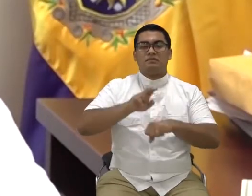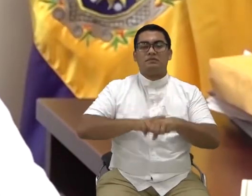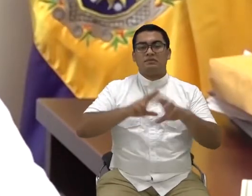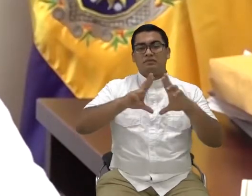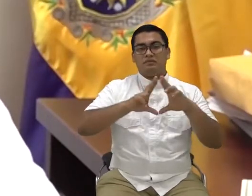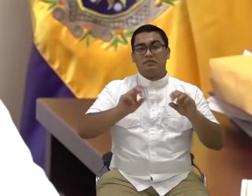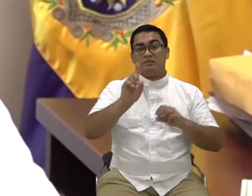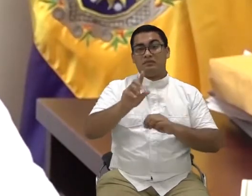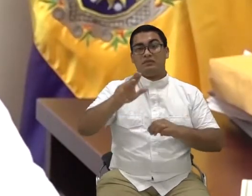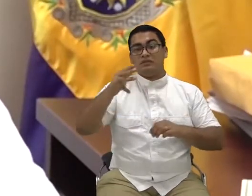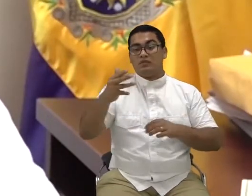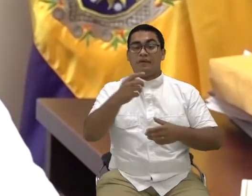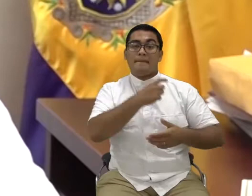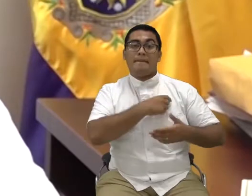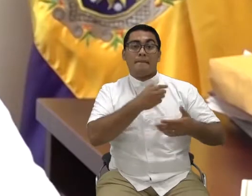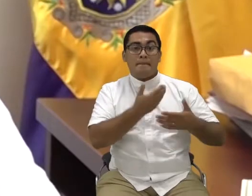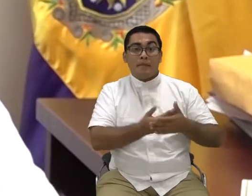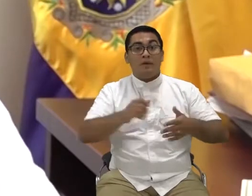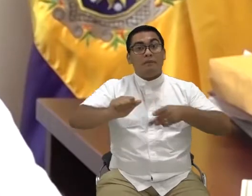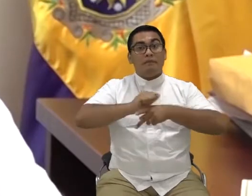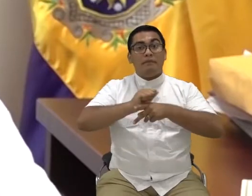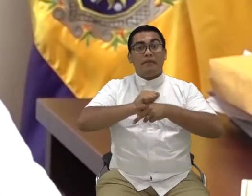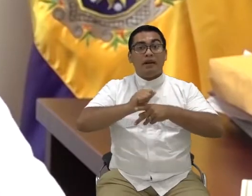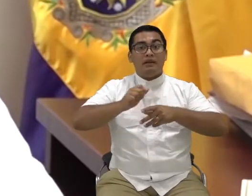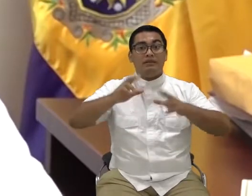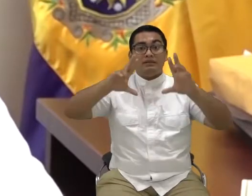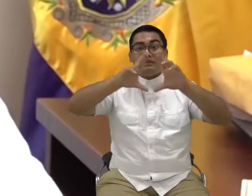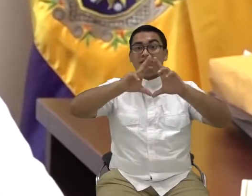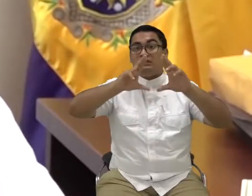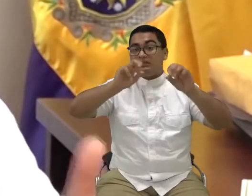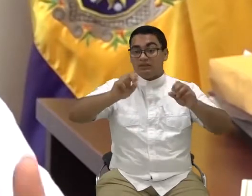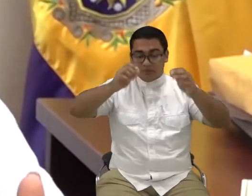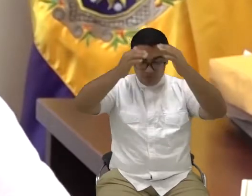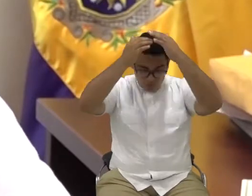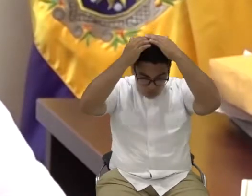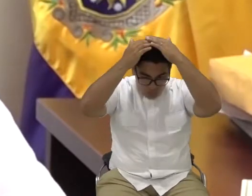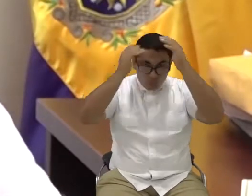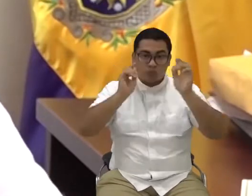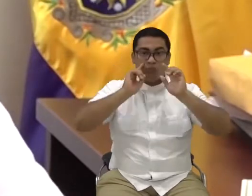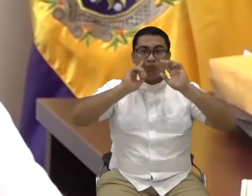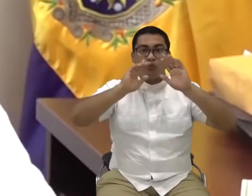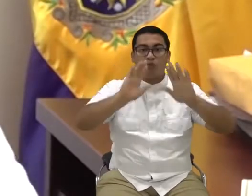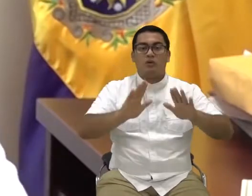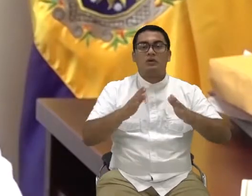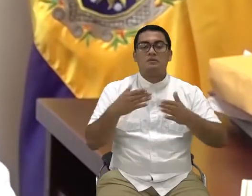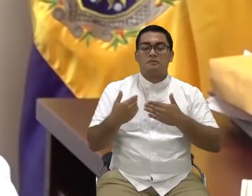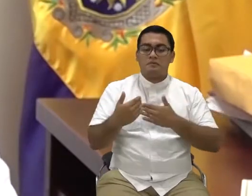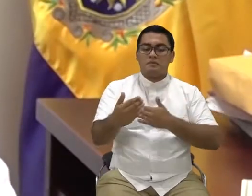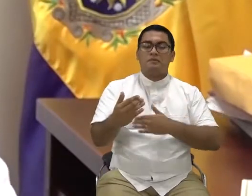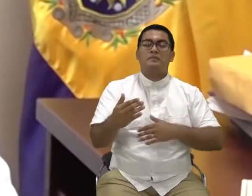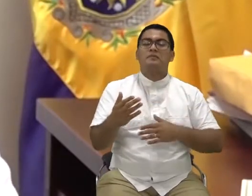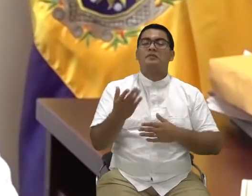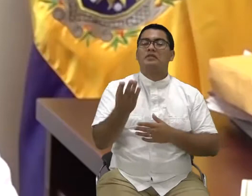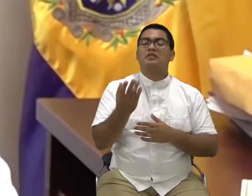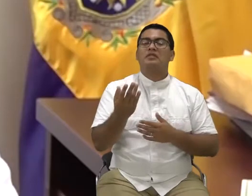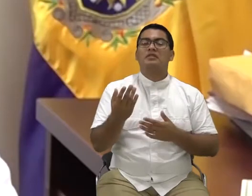que es el 19 de marzo de este año. Entonces ya para esa fecha vamos a tener ya acá